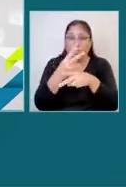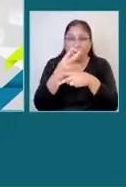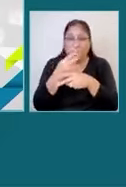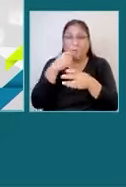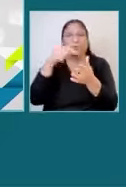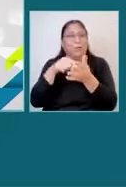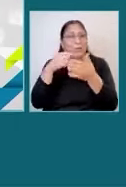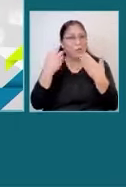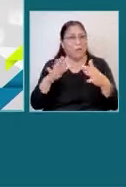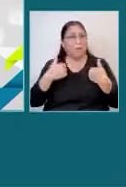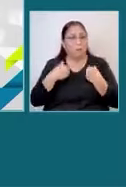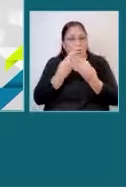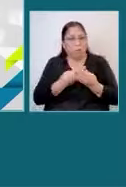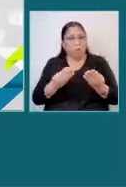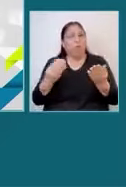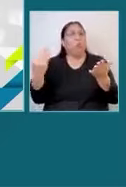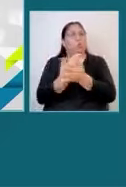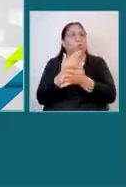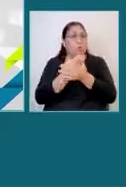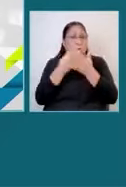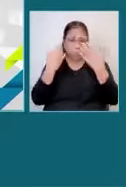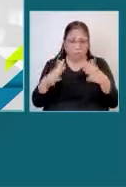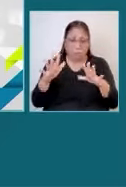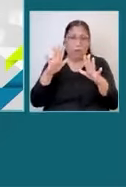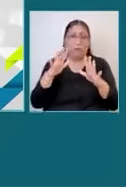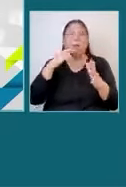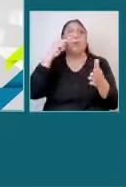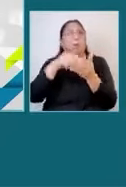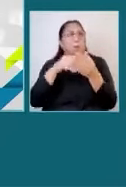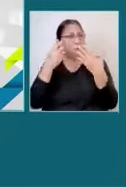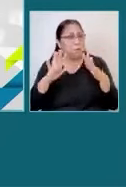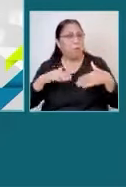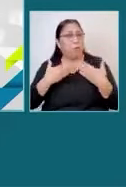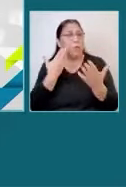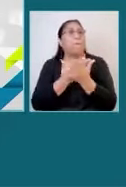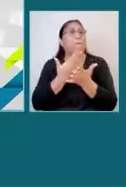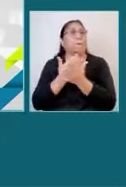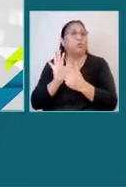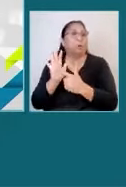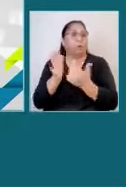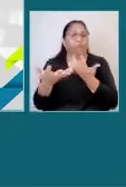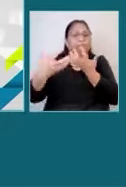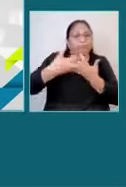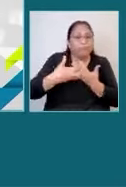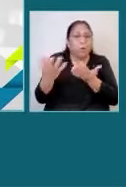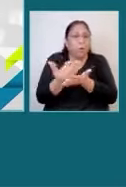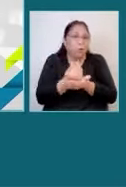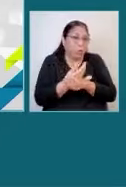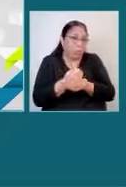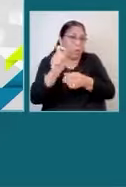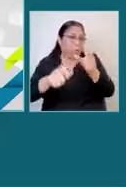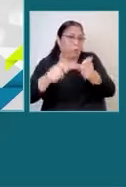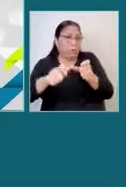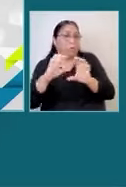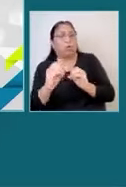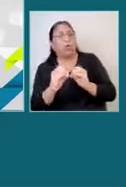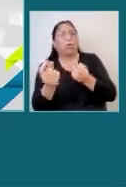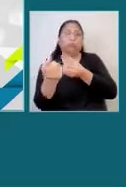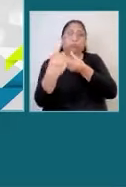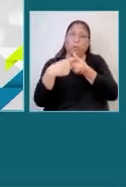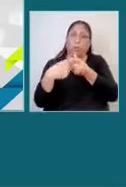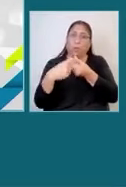ya tienen un producto innovador desarrollado y que también puedan demostrar tracción con ingresos, clientes o suscriptores.